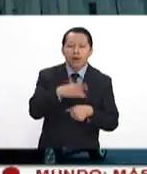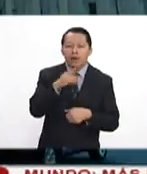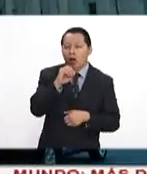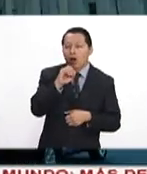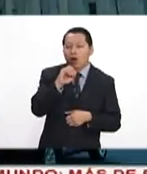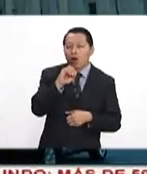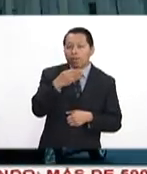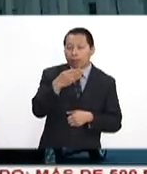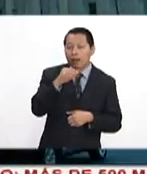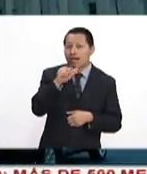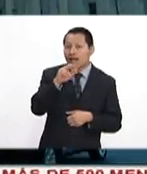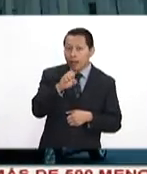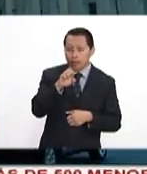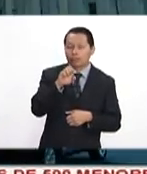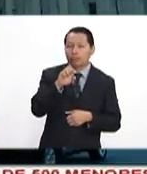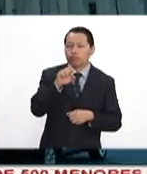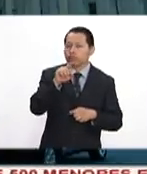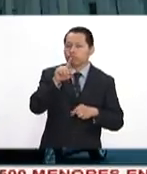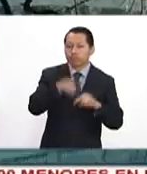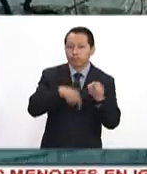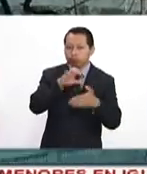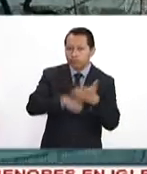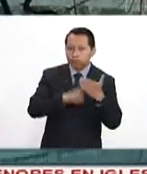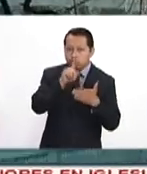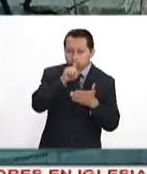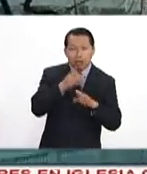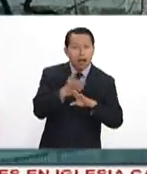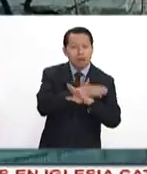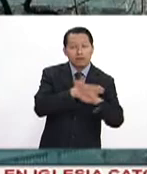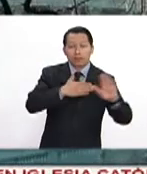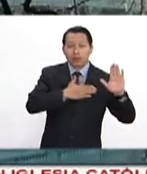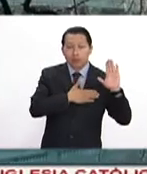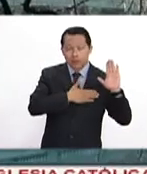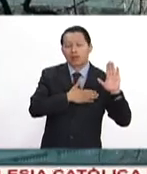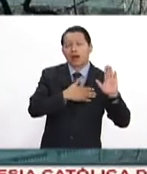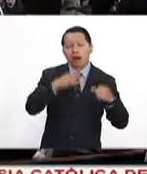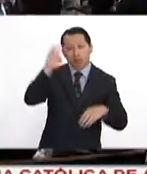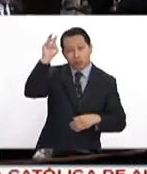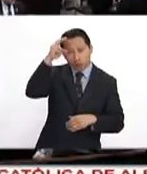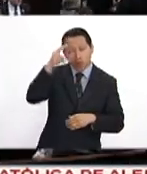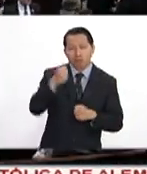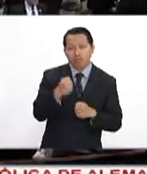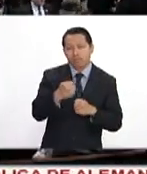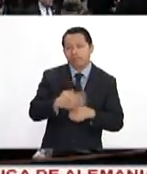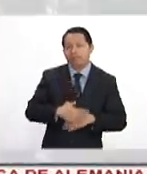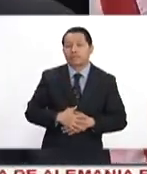Obamacare, una de las principales promesas de campaña de Trump.